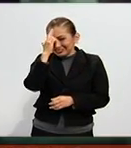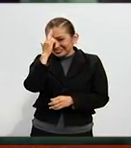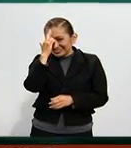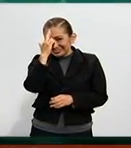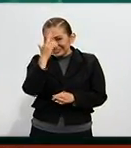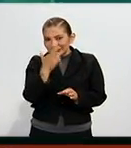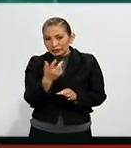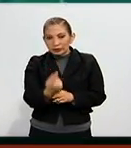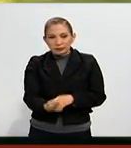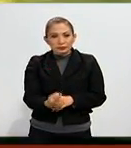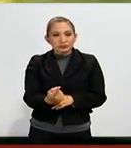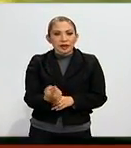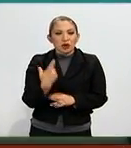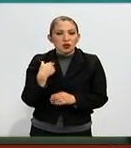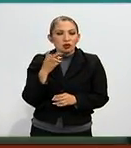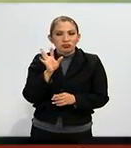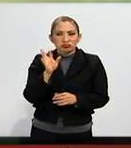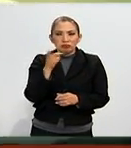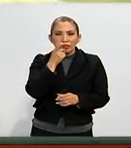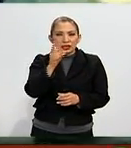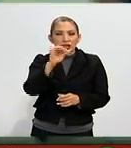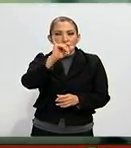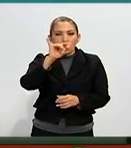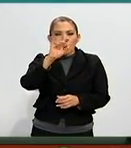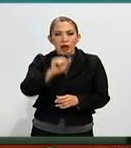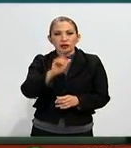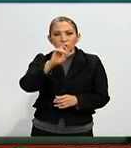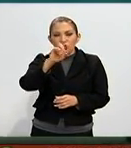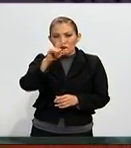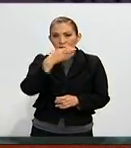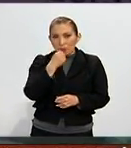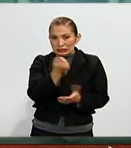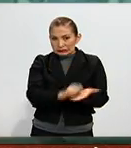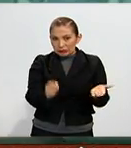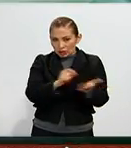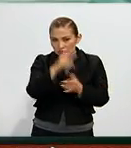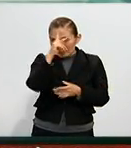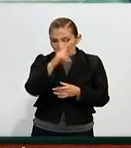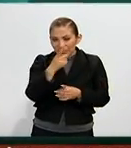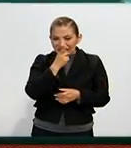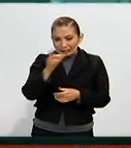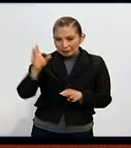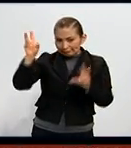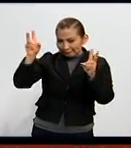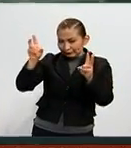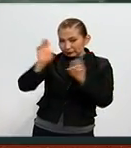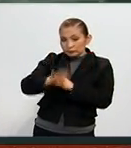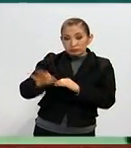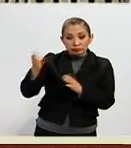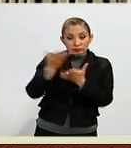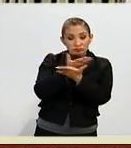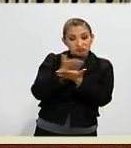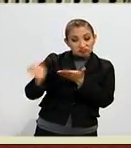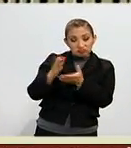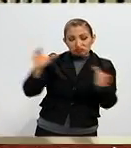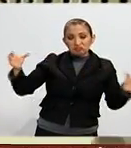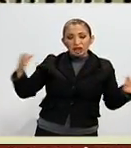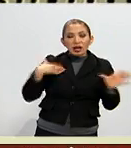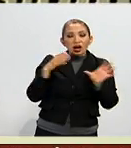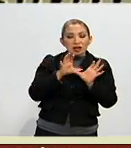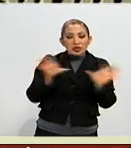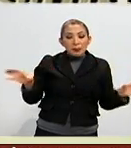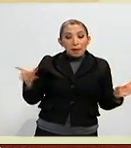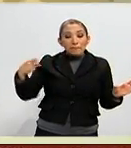a una cita de Juan Rulfo, el escritor mexicano, que lo dijo en otro contexto: por separado nos hundiremos,